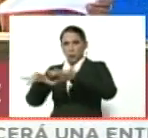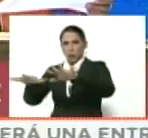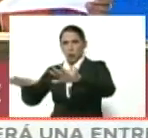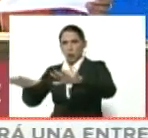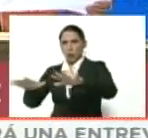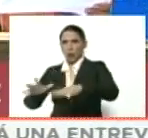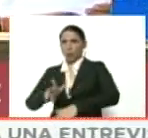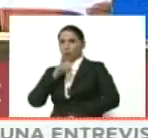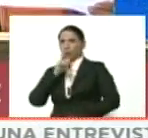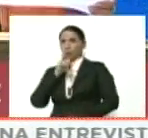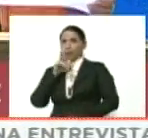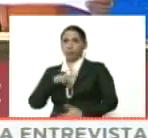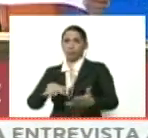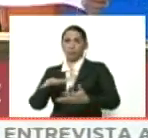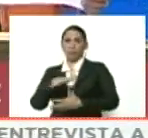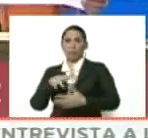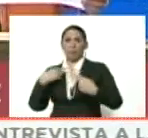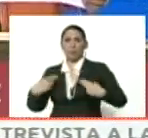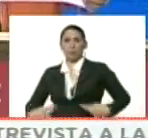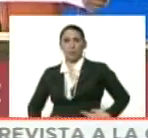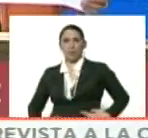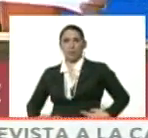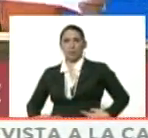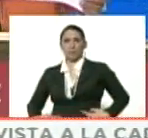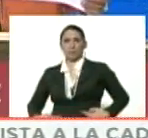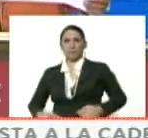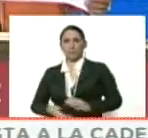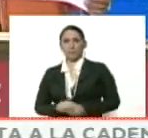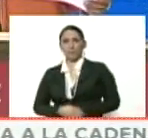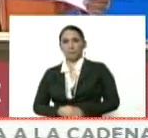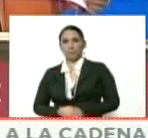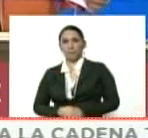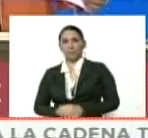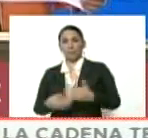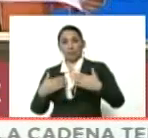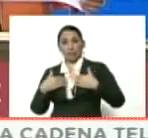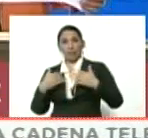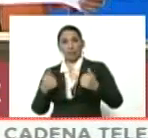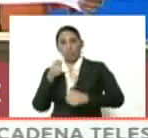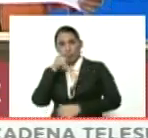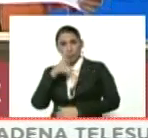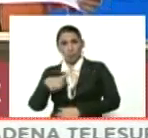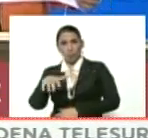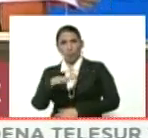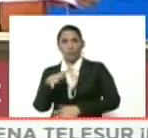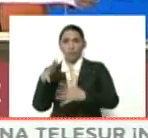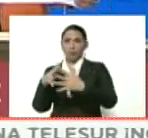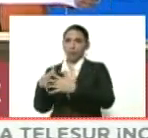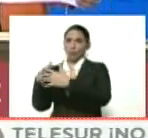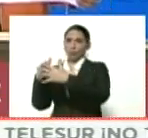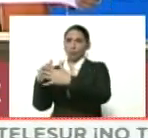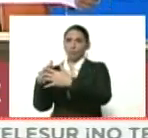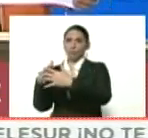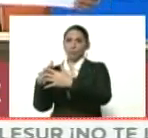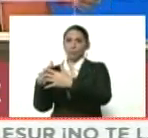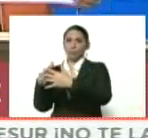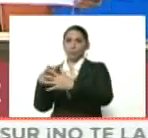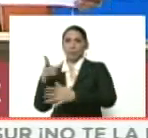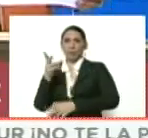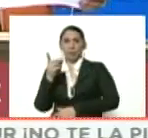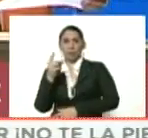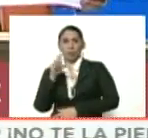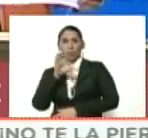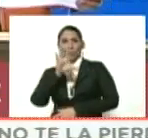terrible situación humanitaria, dramática desde el punto de vista de la salud del pueblo de los Estados Unidos. El segundo